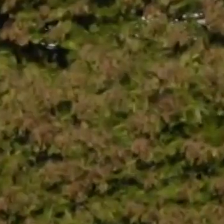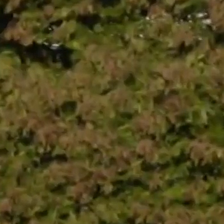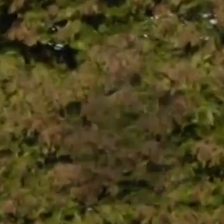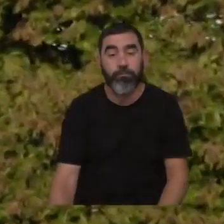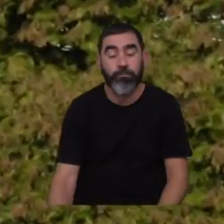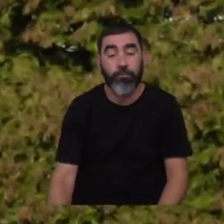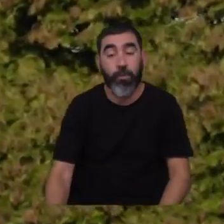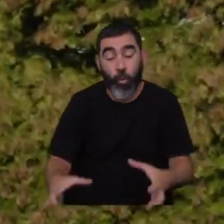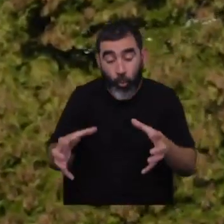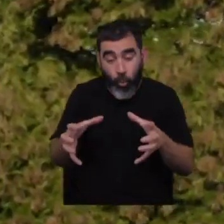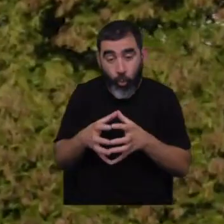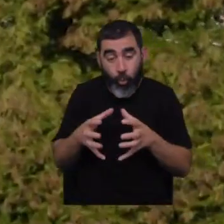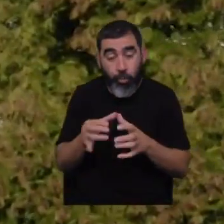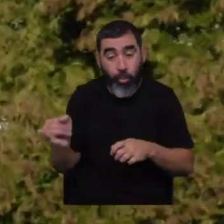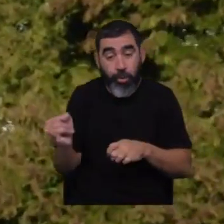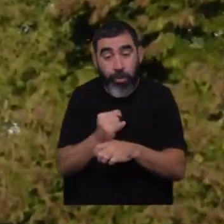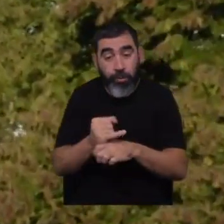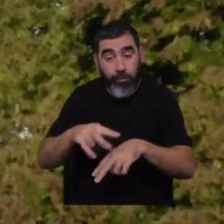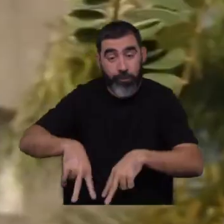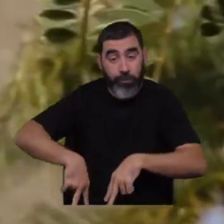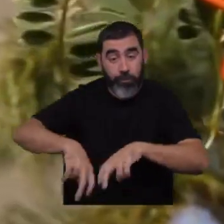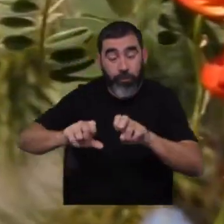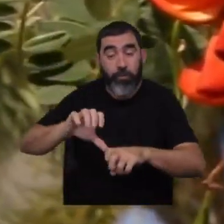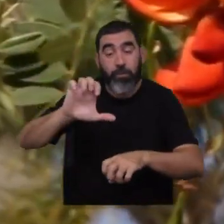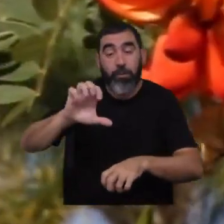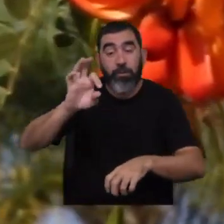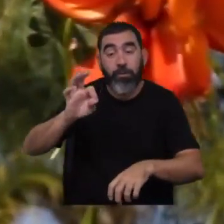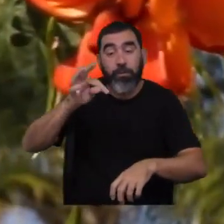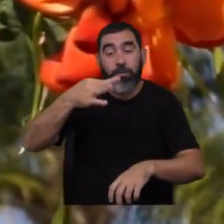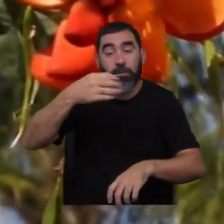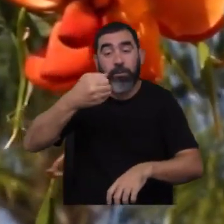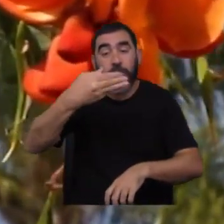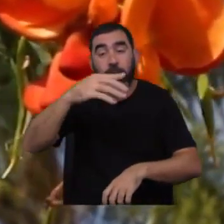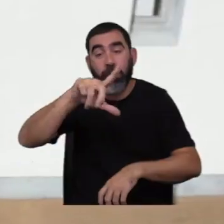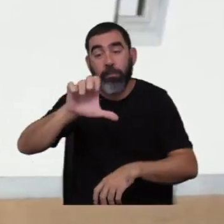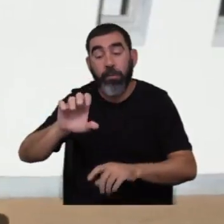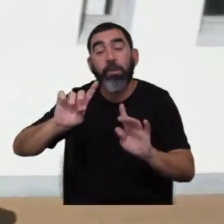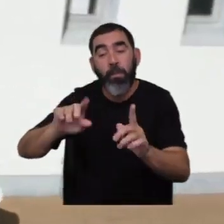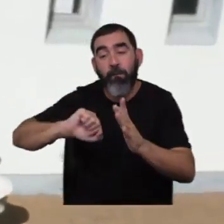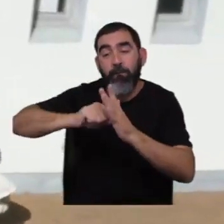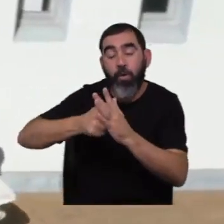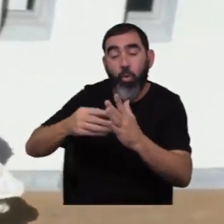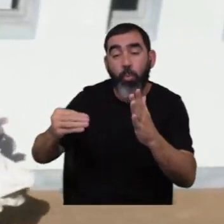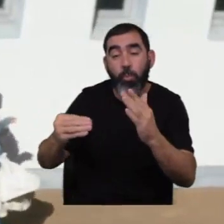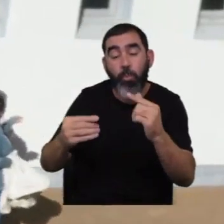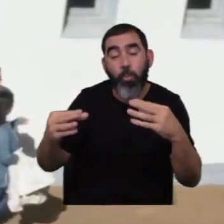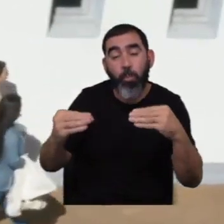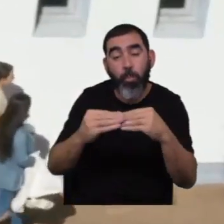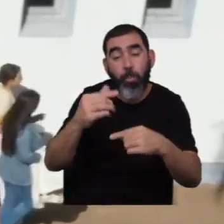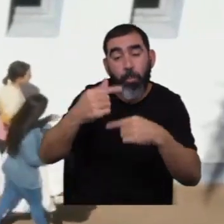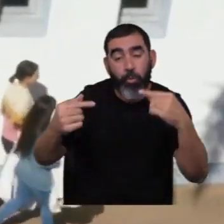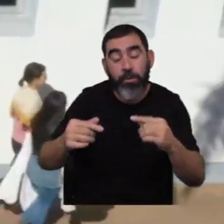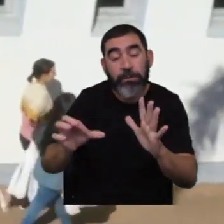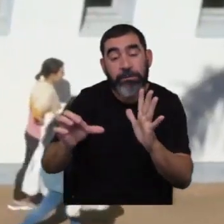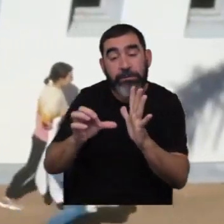Nuestro grupo en el Instituto de Investigaciones Biológicas Clemente Estable, junto con el Banco de Prótesis, hemos desarrollado un